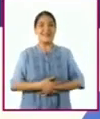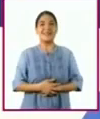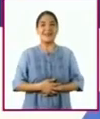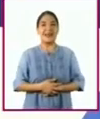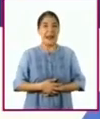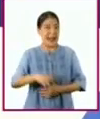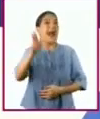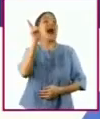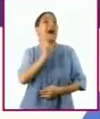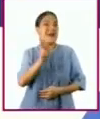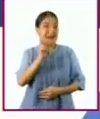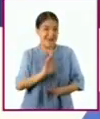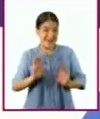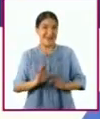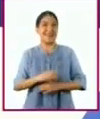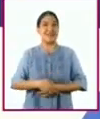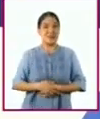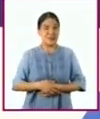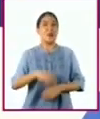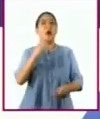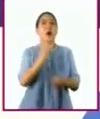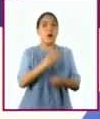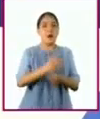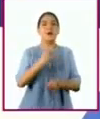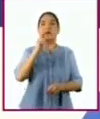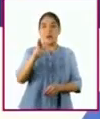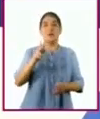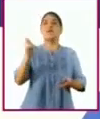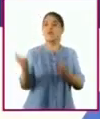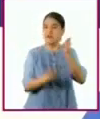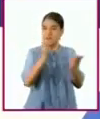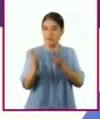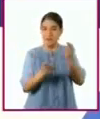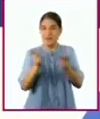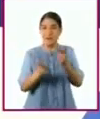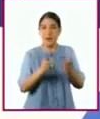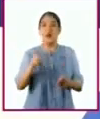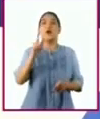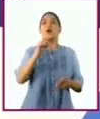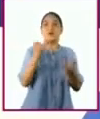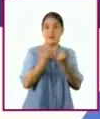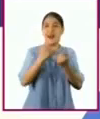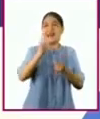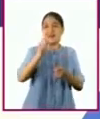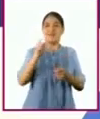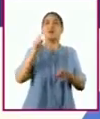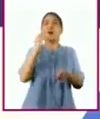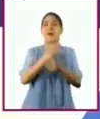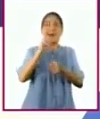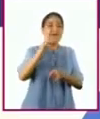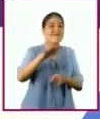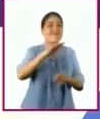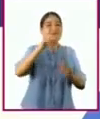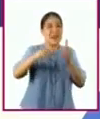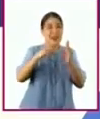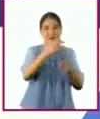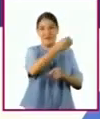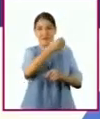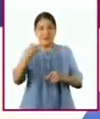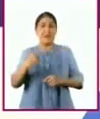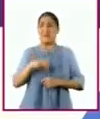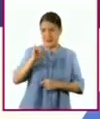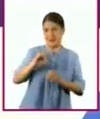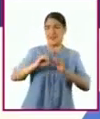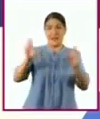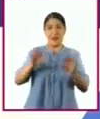Veamos si es cierto. ¿Qué te parece si ahora hacemos una serie de preguntas para repasar lo que aprendimos? Claro que sí, maestra.